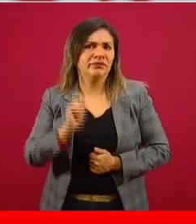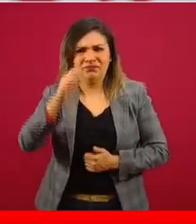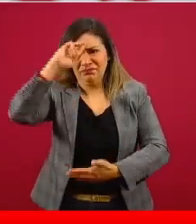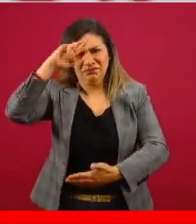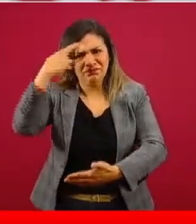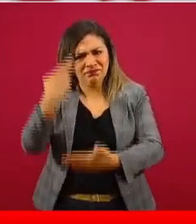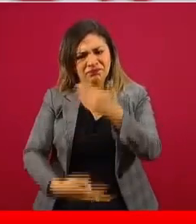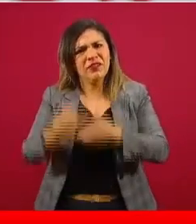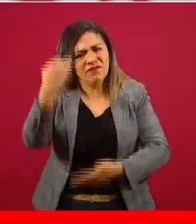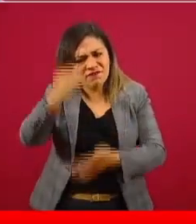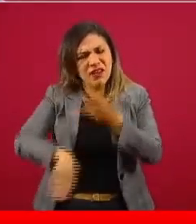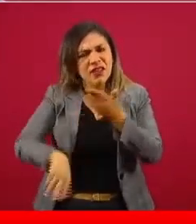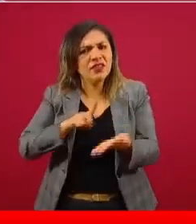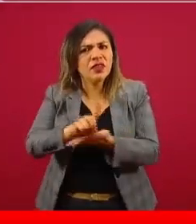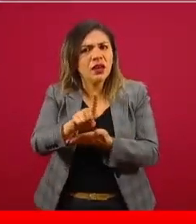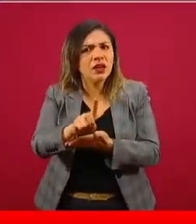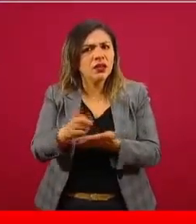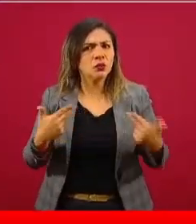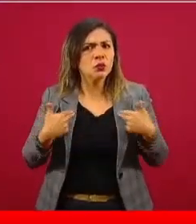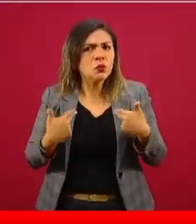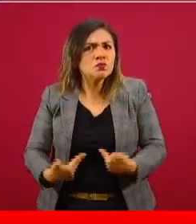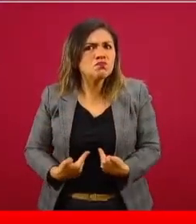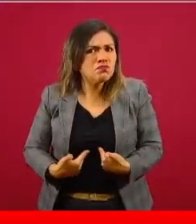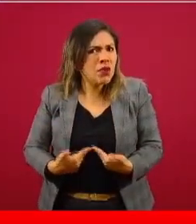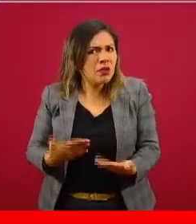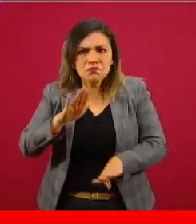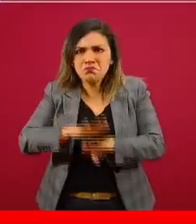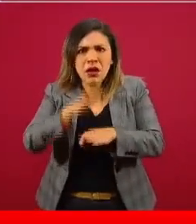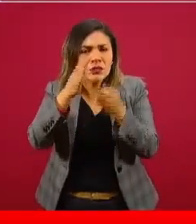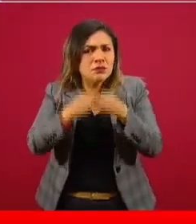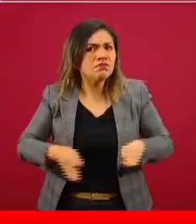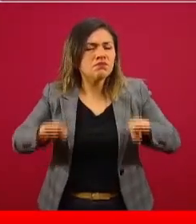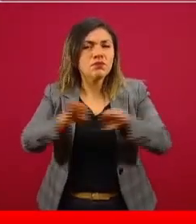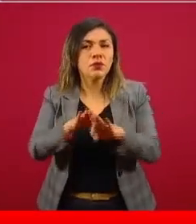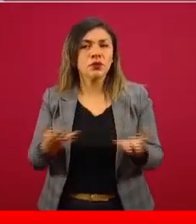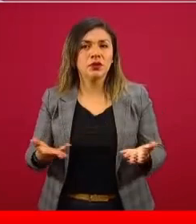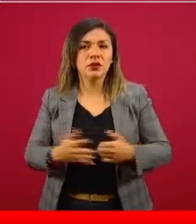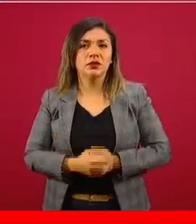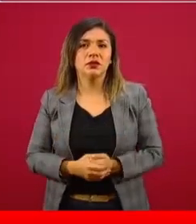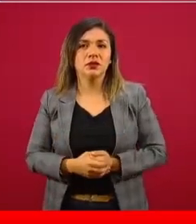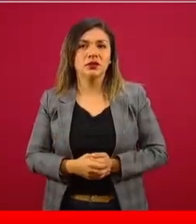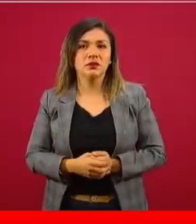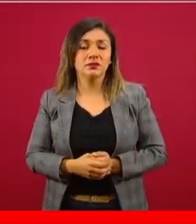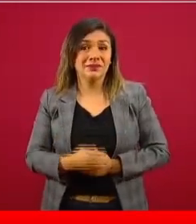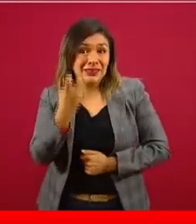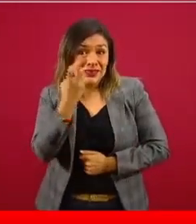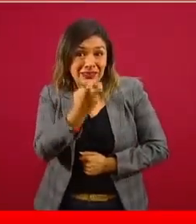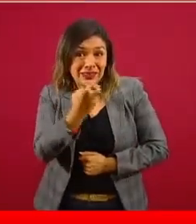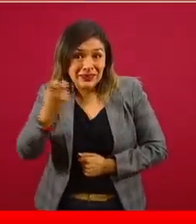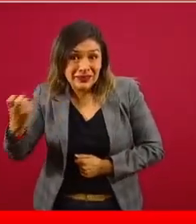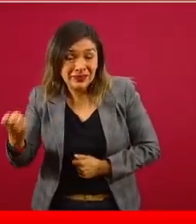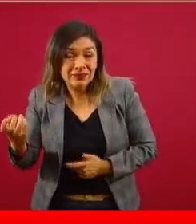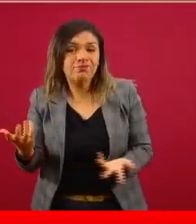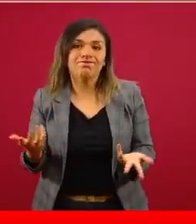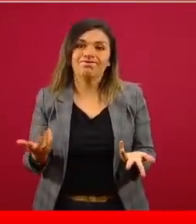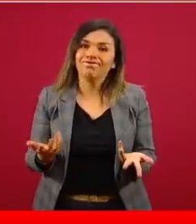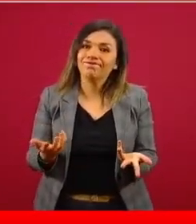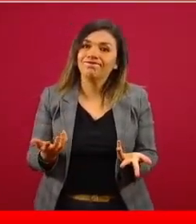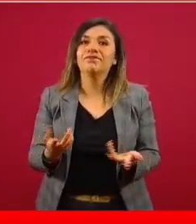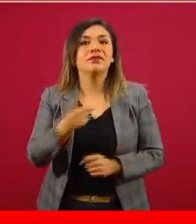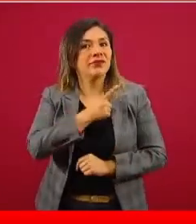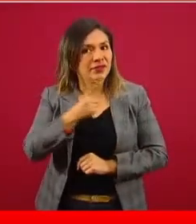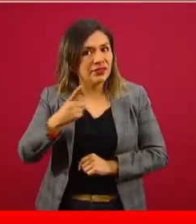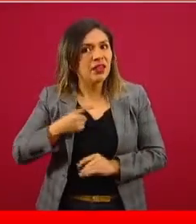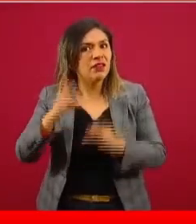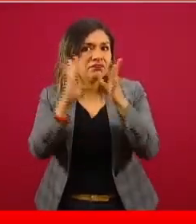violatorio de los derechos humanos más elementales. Entonces, todo eso debe